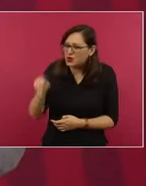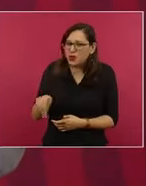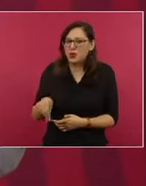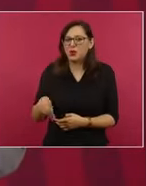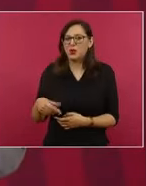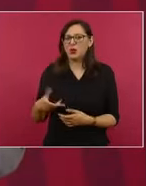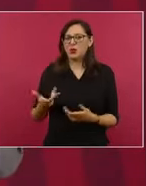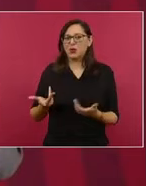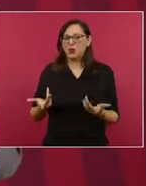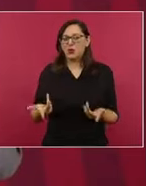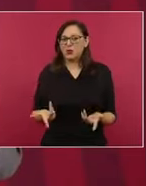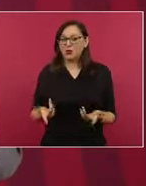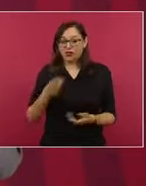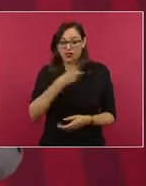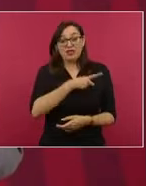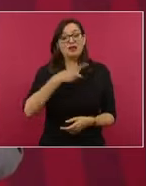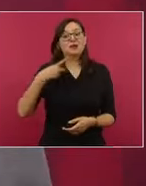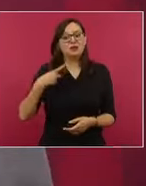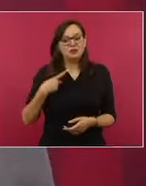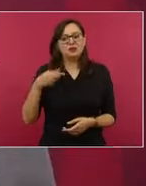de que esa guerra